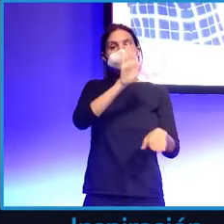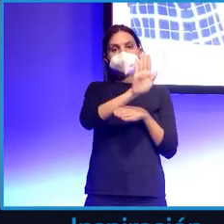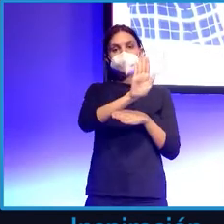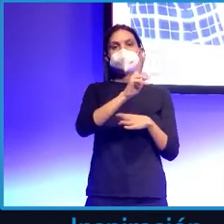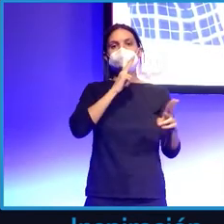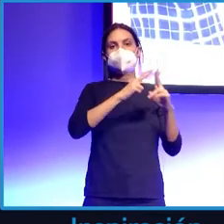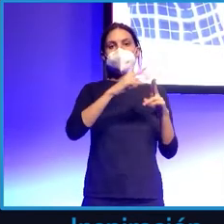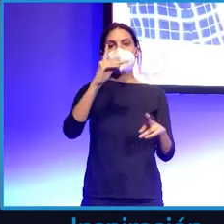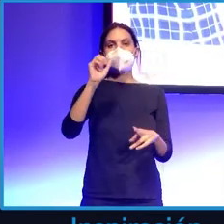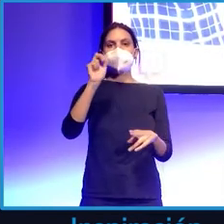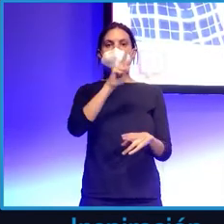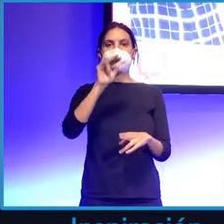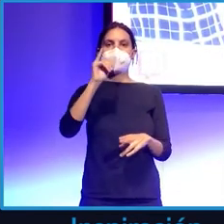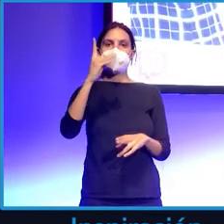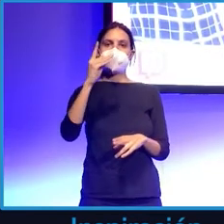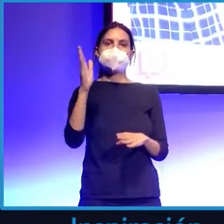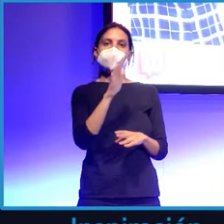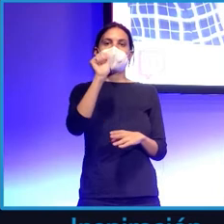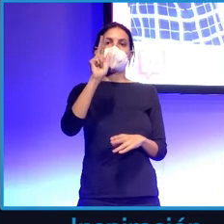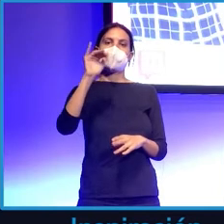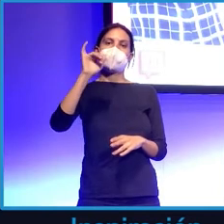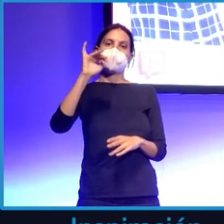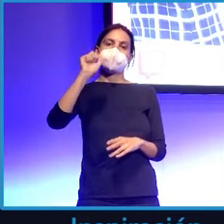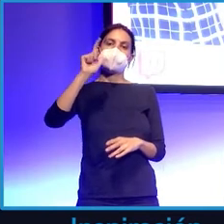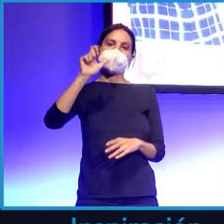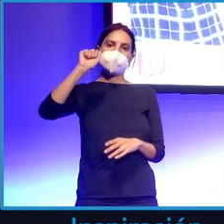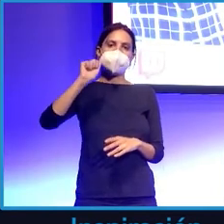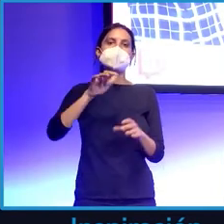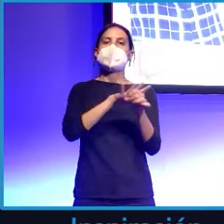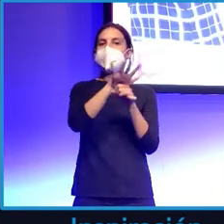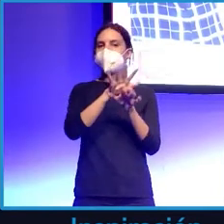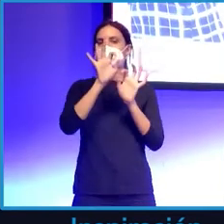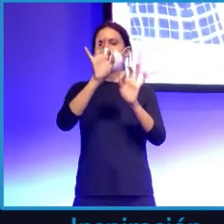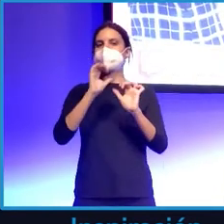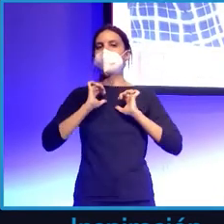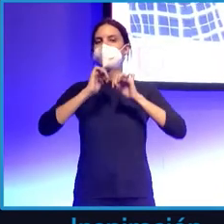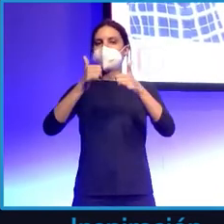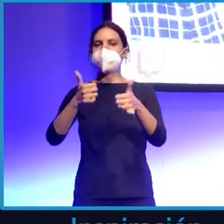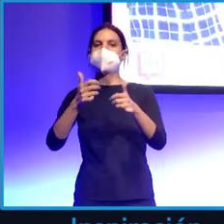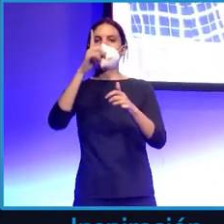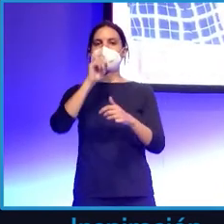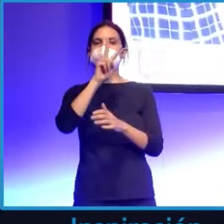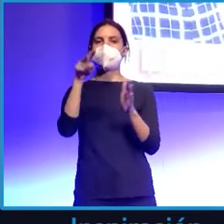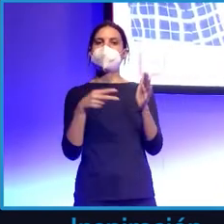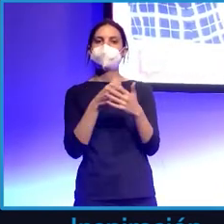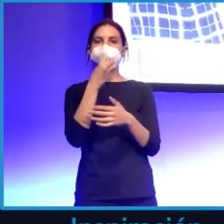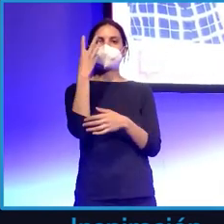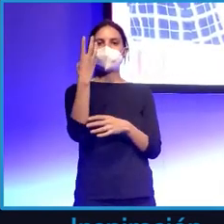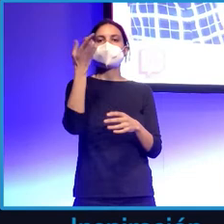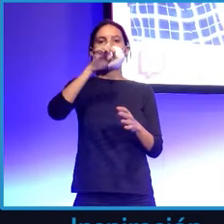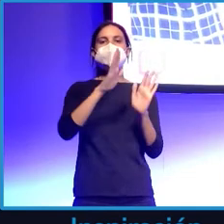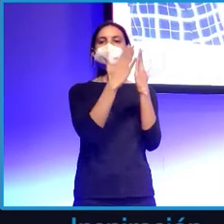llevo desde el 2003 en el mundo del deseo del marketing digital he escrito un libro con la editorial anaya seamos visibilidad online e inmortaliza tu marca